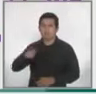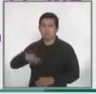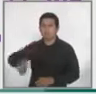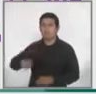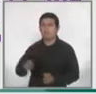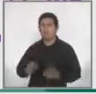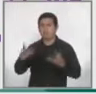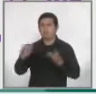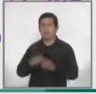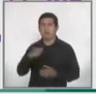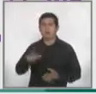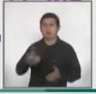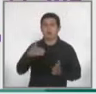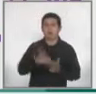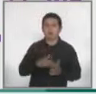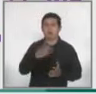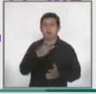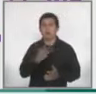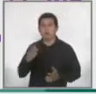es decir,